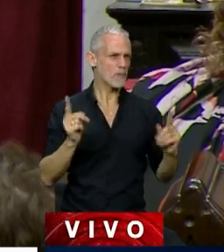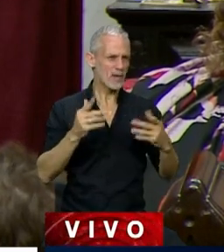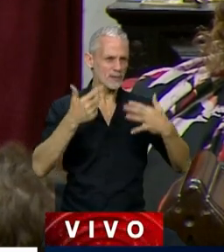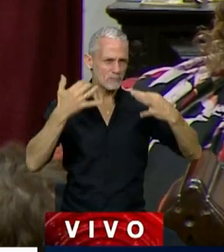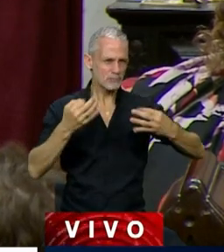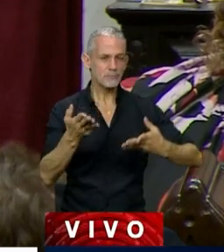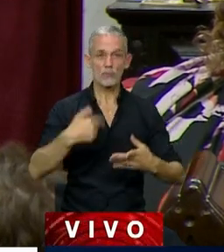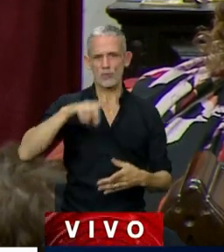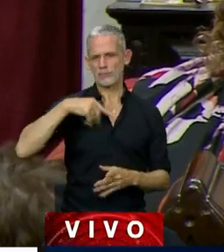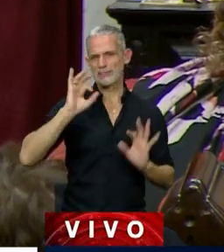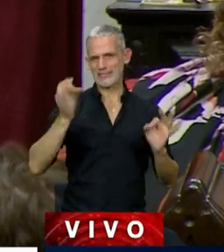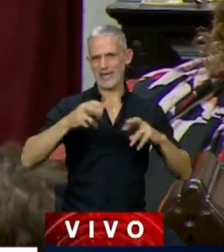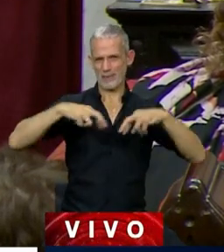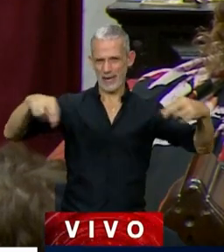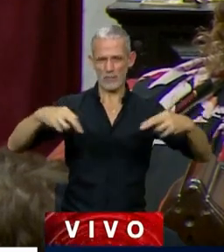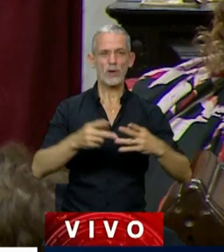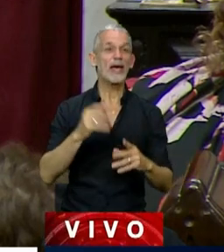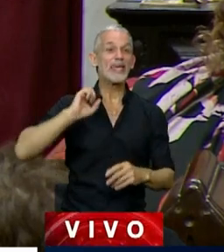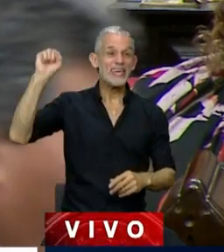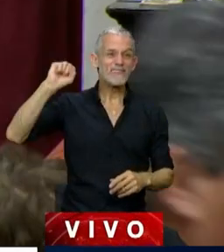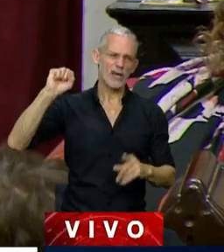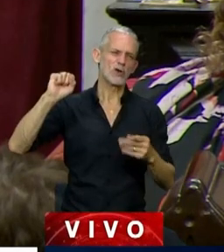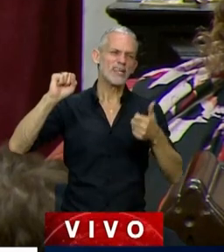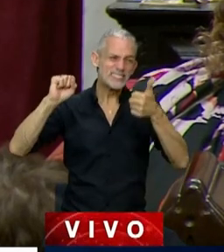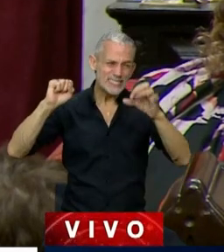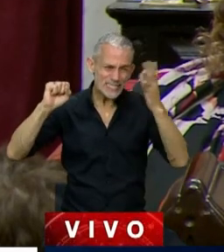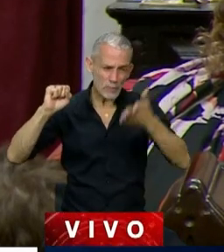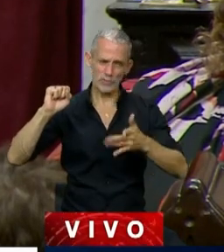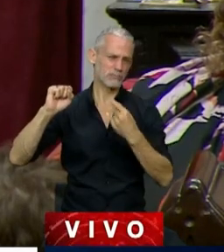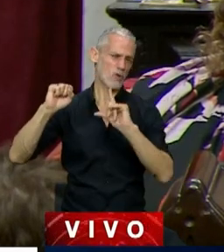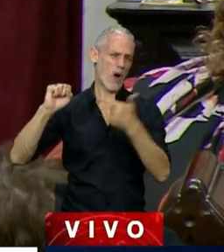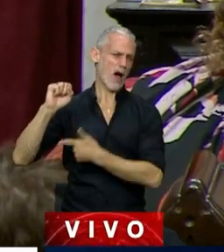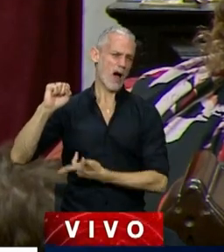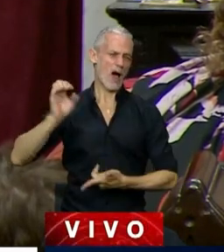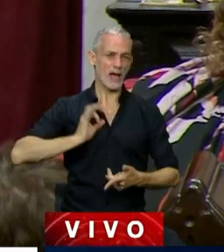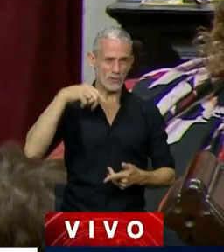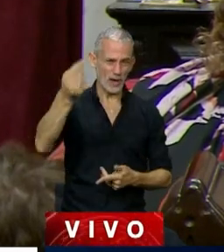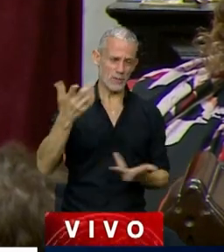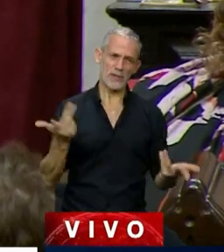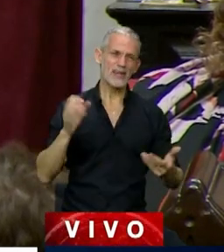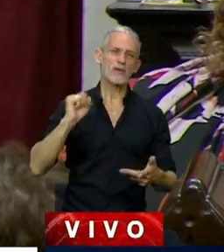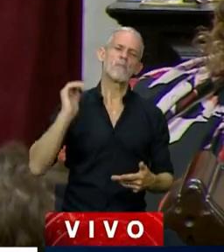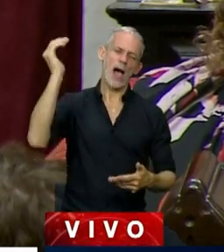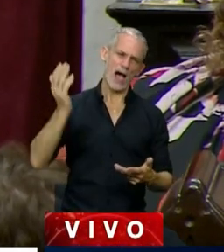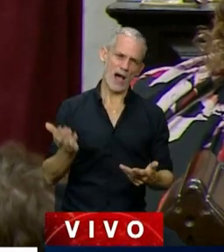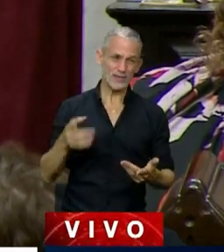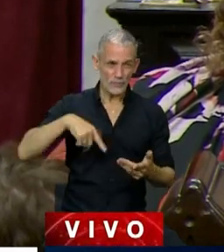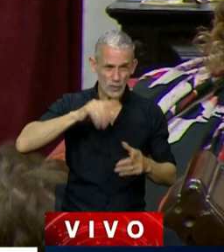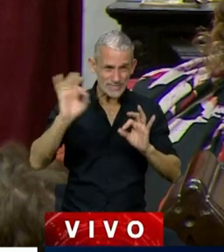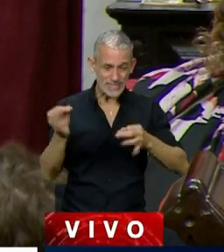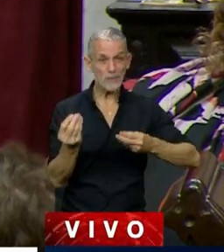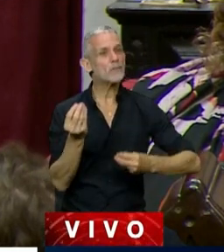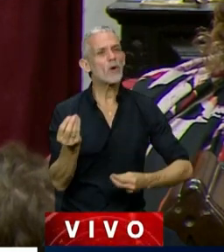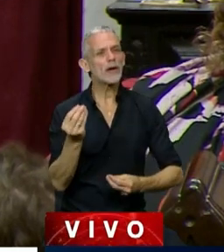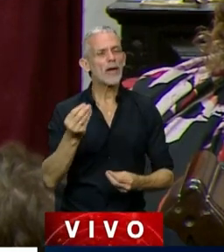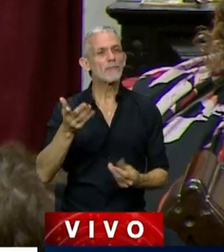todos nosotros acá sabemos que la inflación no va a ser del 60% el año que viene. Y todos acá sabemos